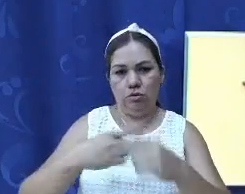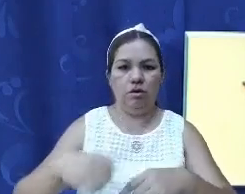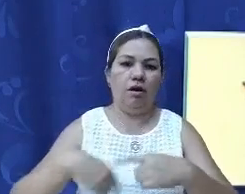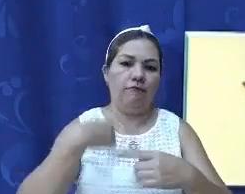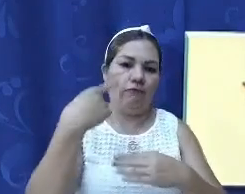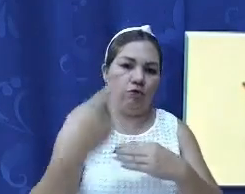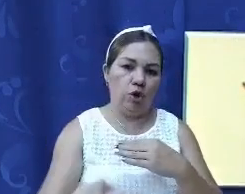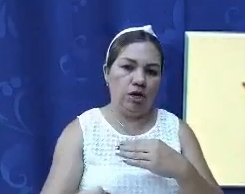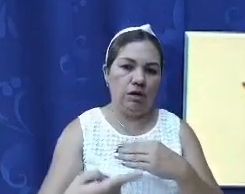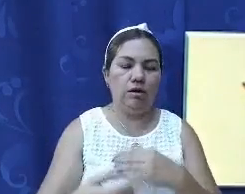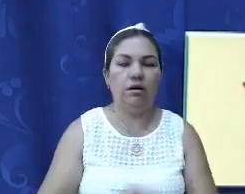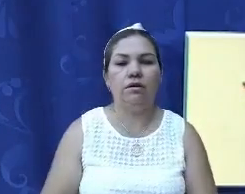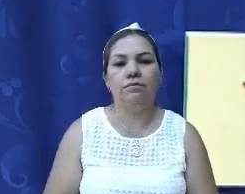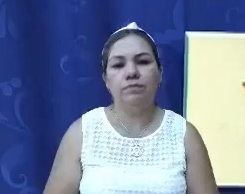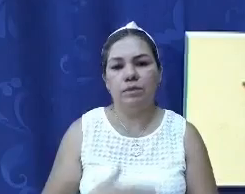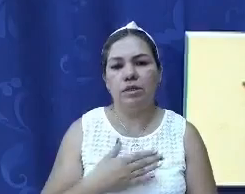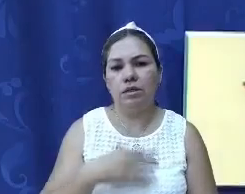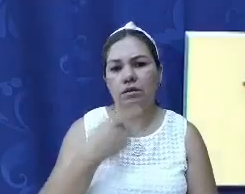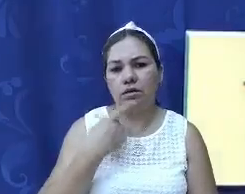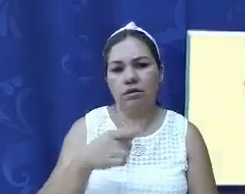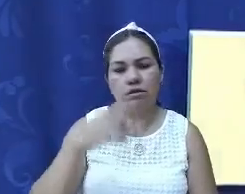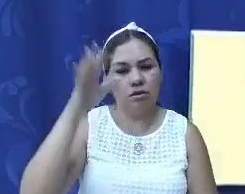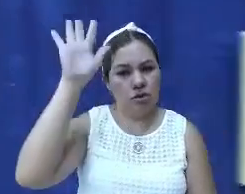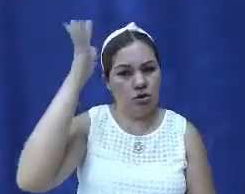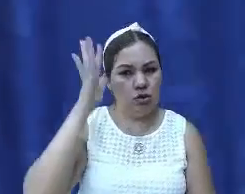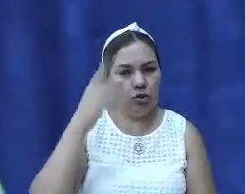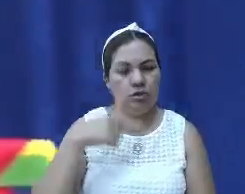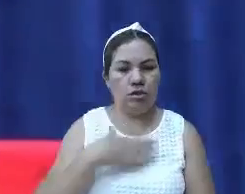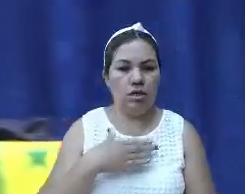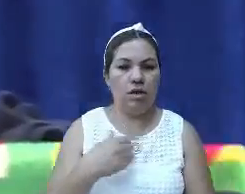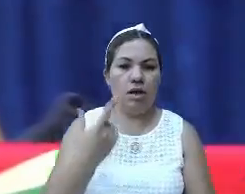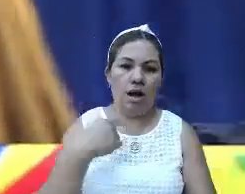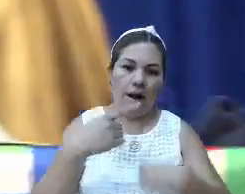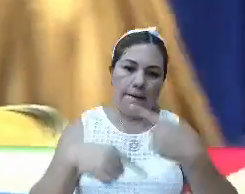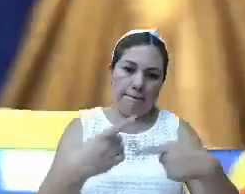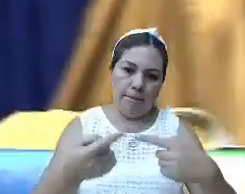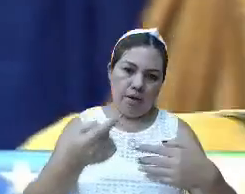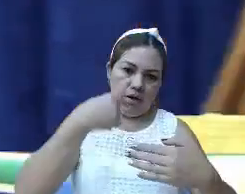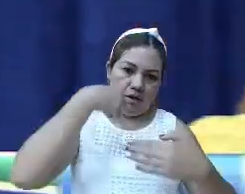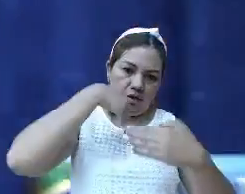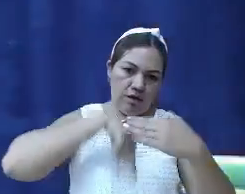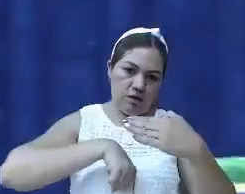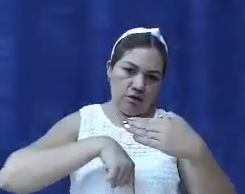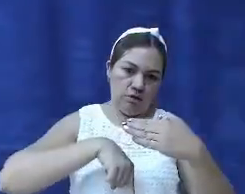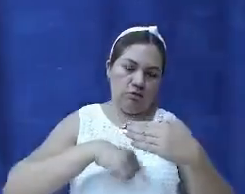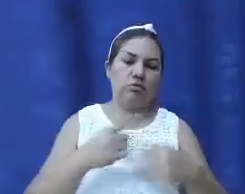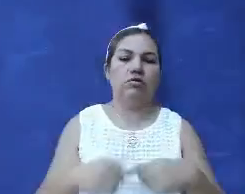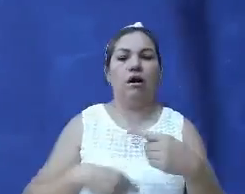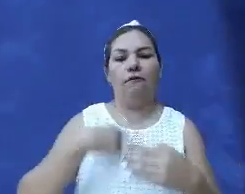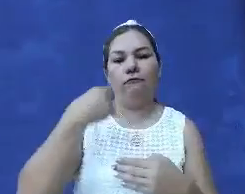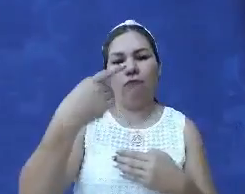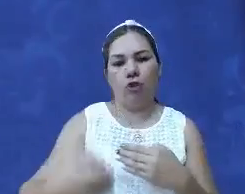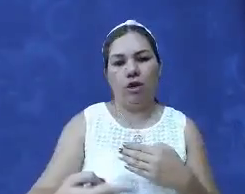cosas que Dios nos pide cambiar, día conmigo, por dentro y por fuera.